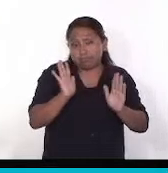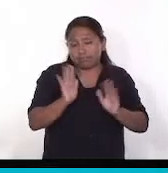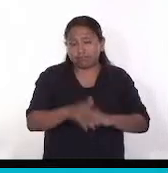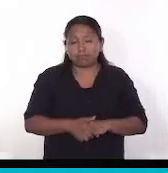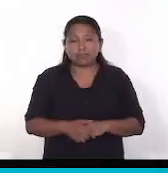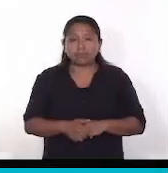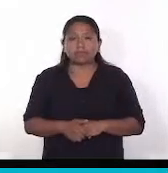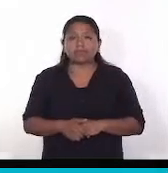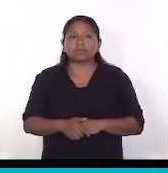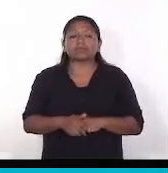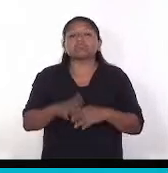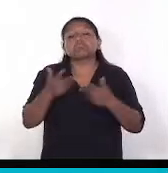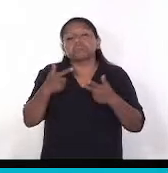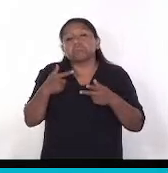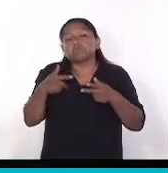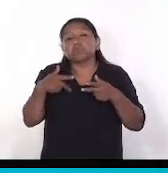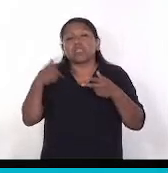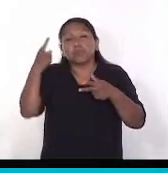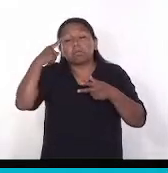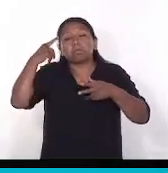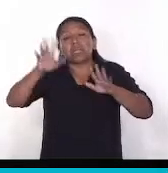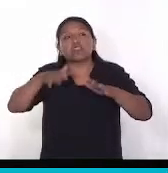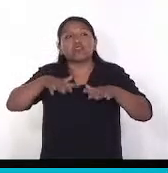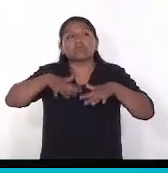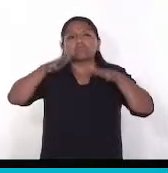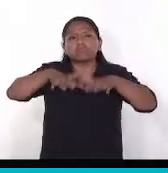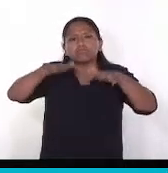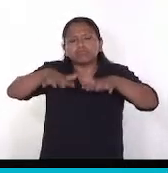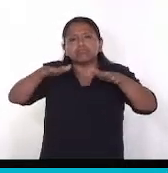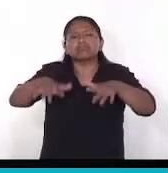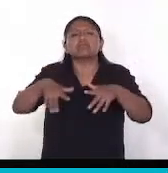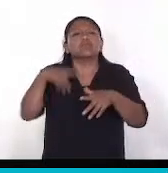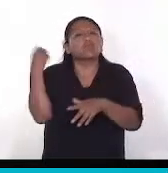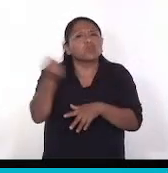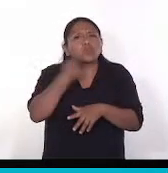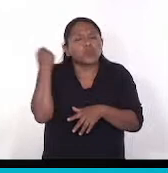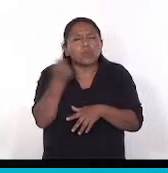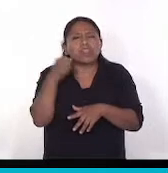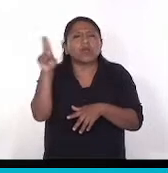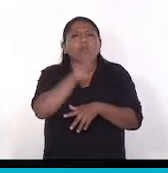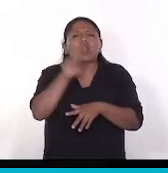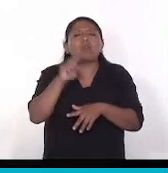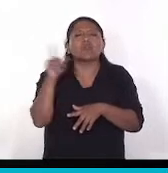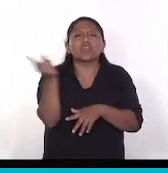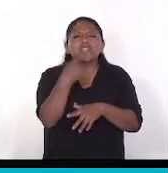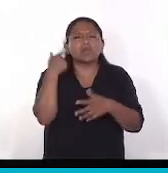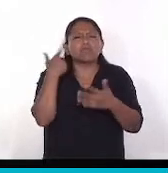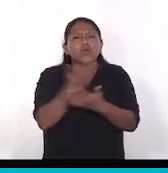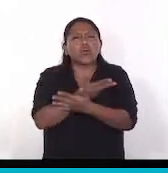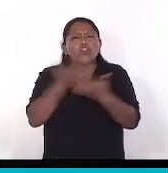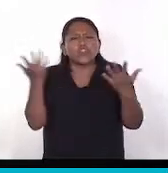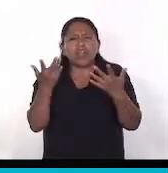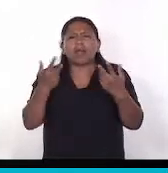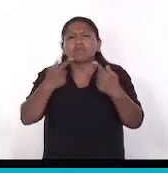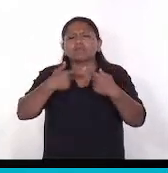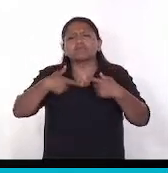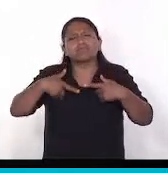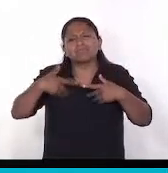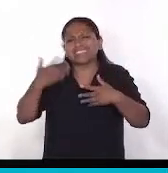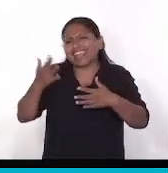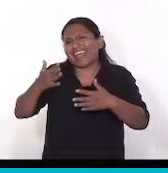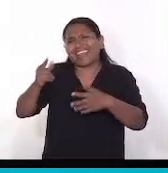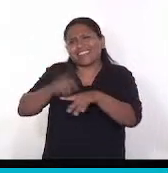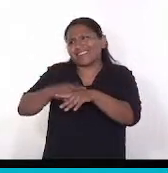Al mismo tiempo, creo yo que esta movilización es muy importante porque las mujeres estamos demostrando desde hace ya un